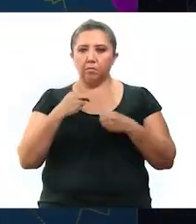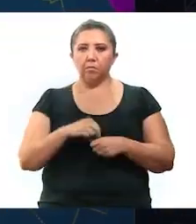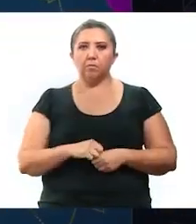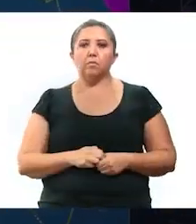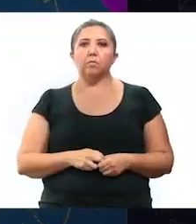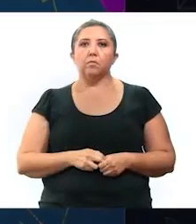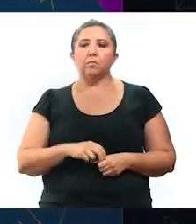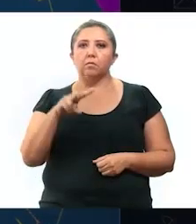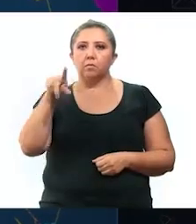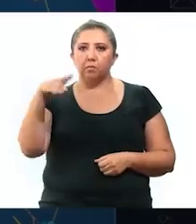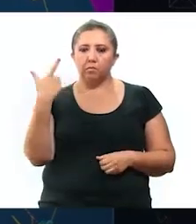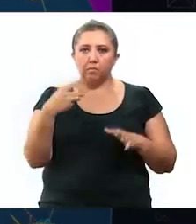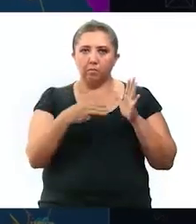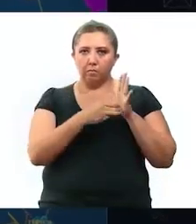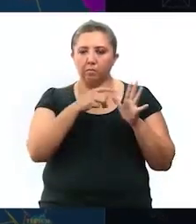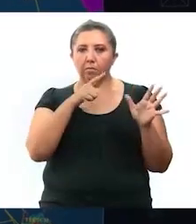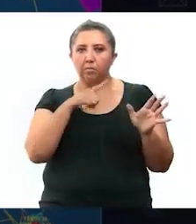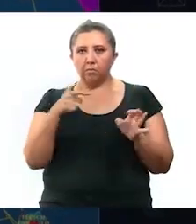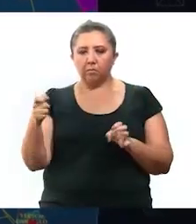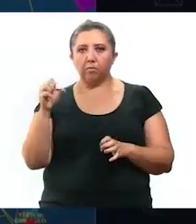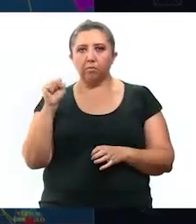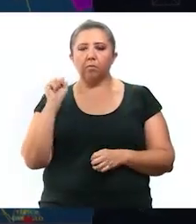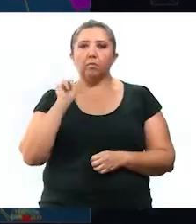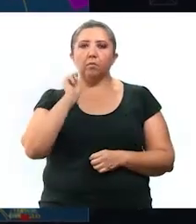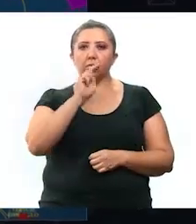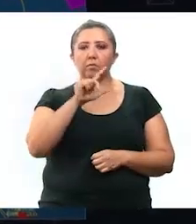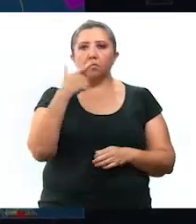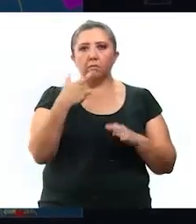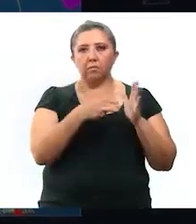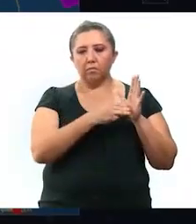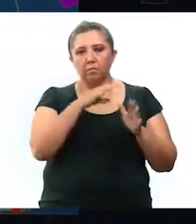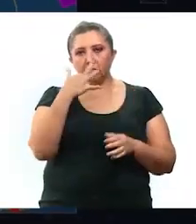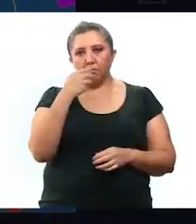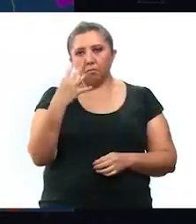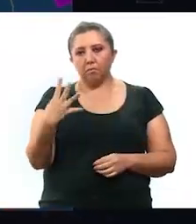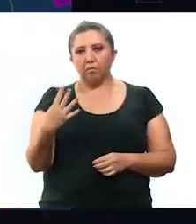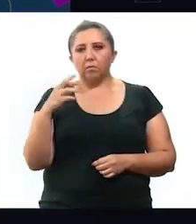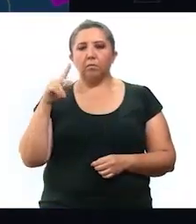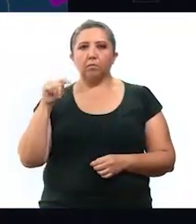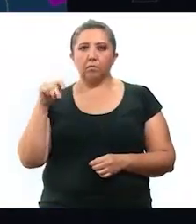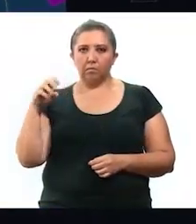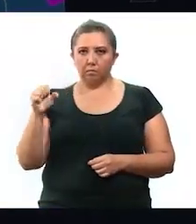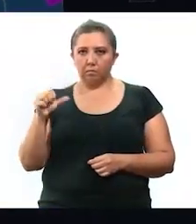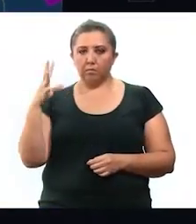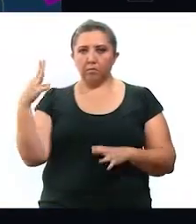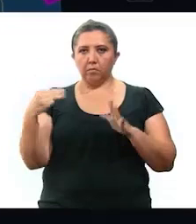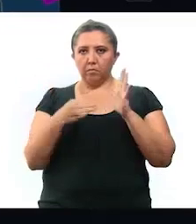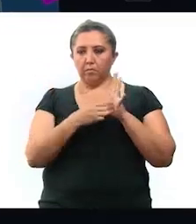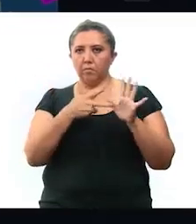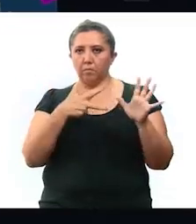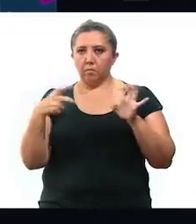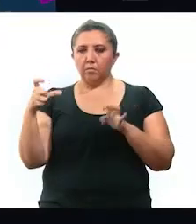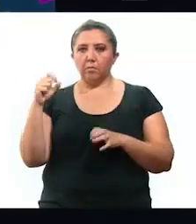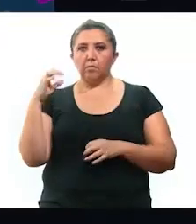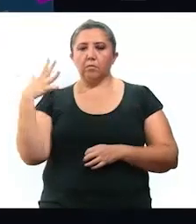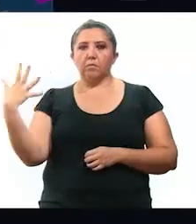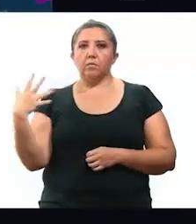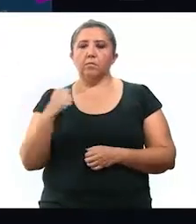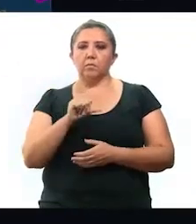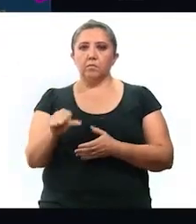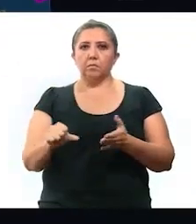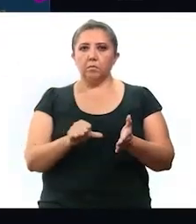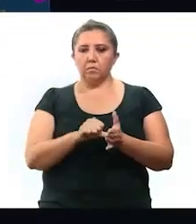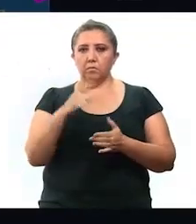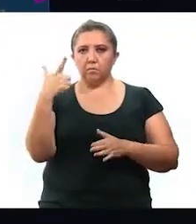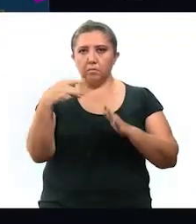cuales viven 12.760 en la zona norte, 12.054 en la zona oriente, 4.825 en la zona